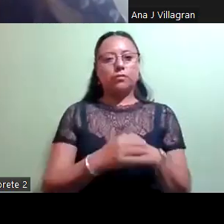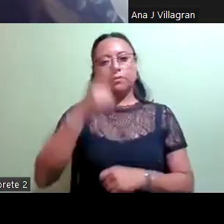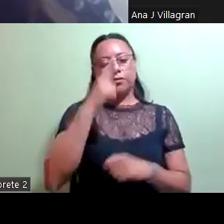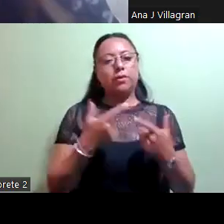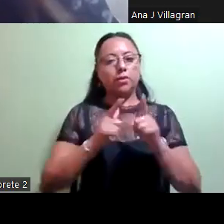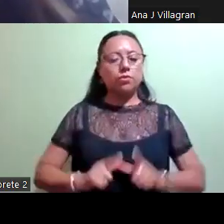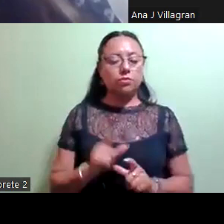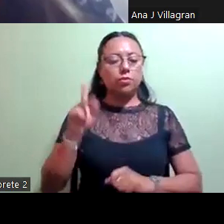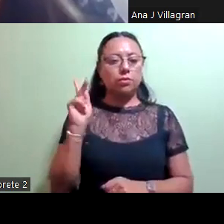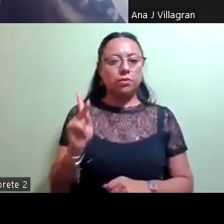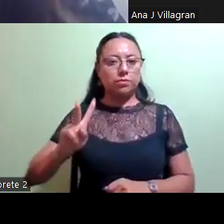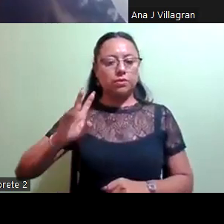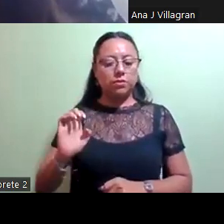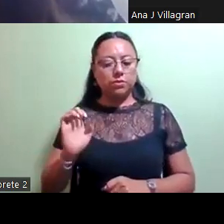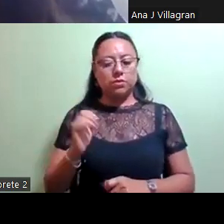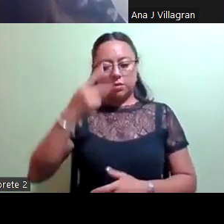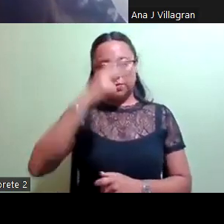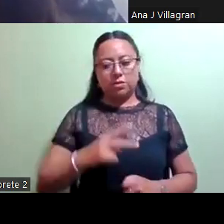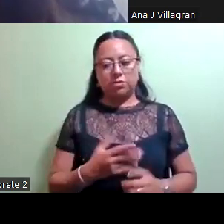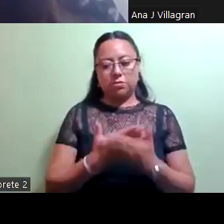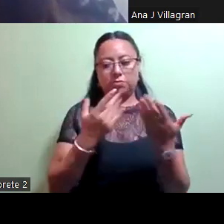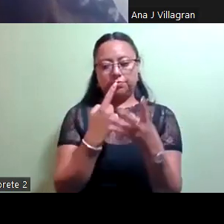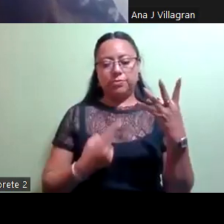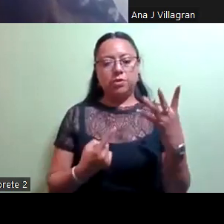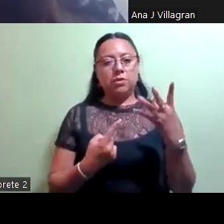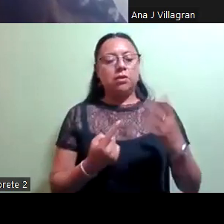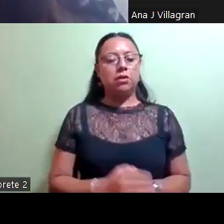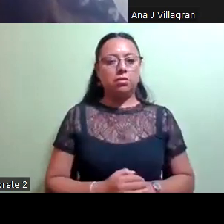diputado Roy Fit Torres González de la Asociación Parlamentaria Ciudadana.